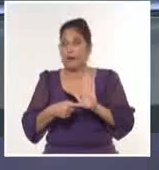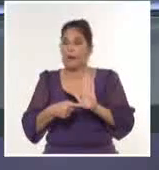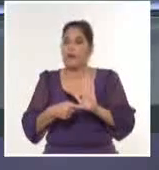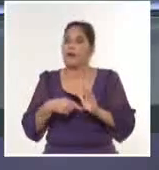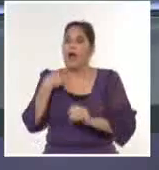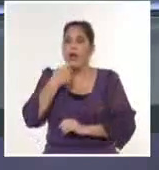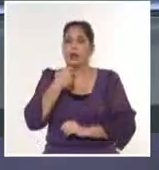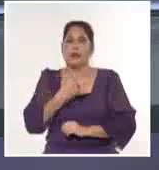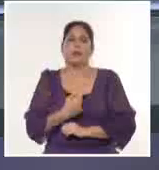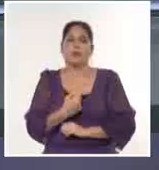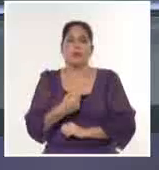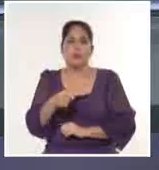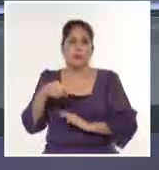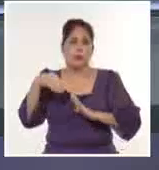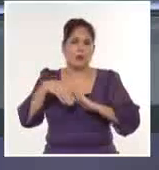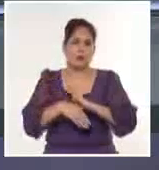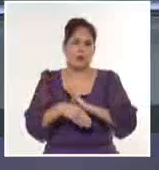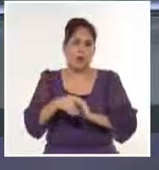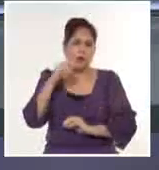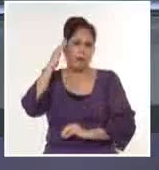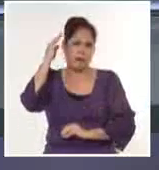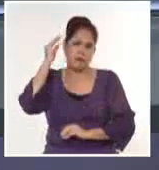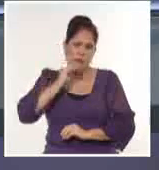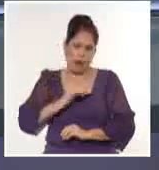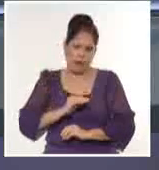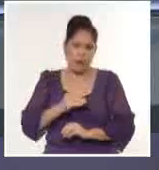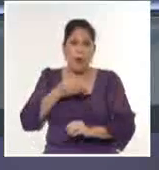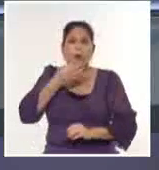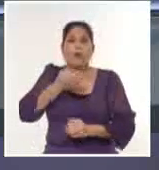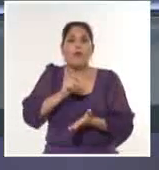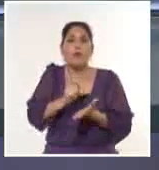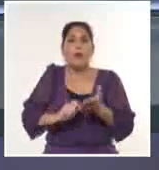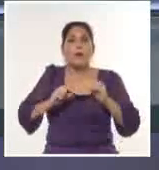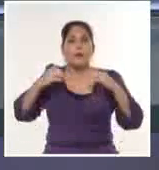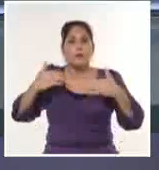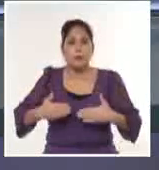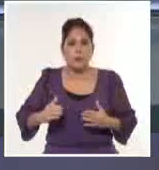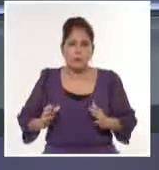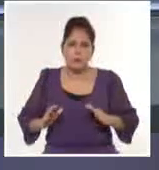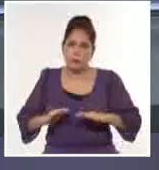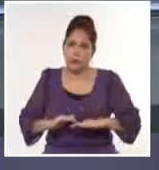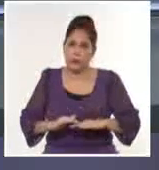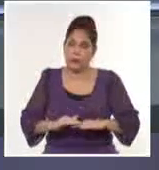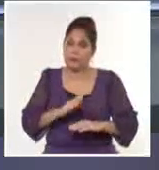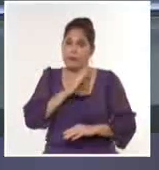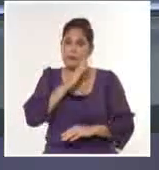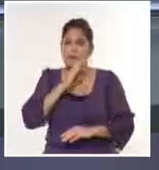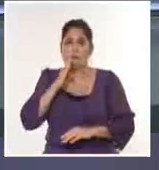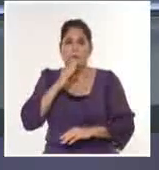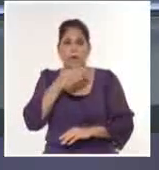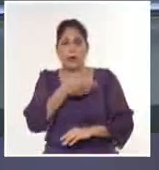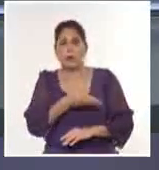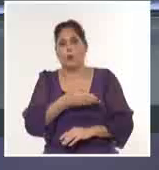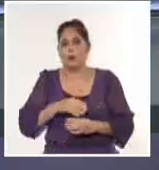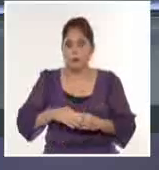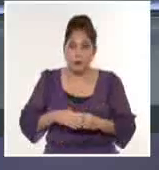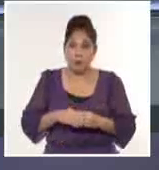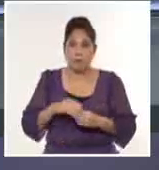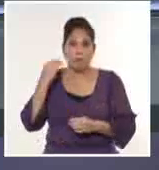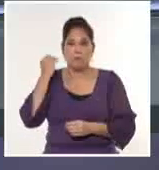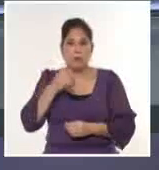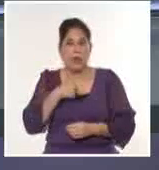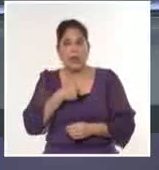ya ostentó en el anterior. Sin ningún fundamento moral ni legal, su desfachatez se ha explayado en planos internacionales con